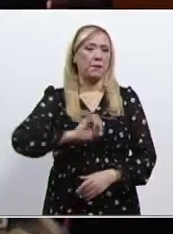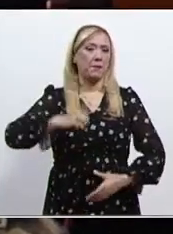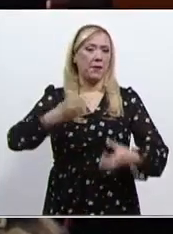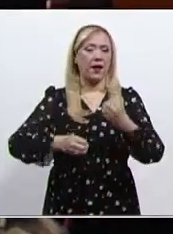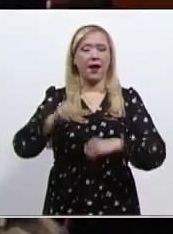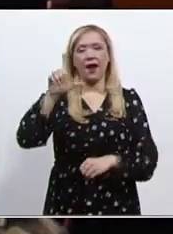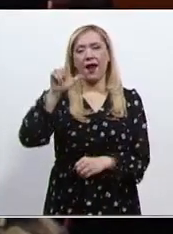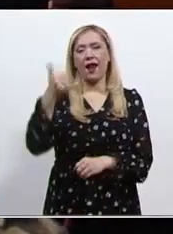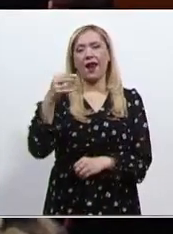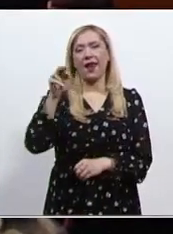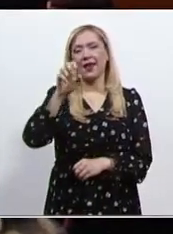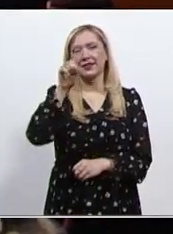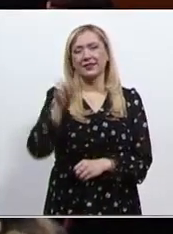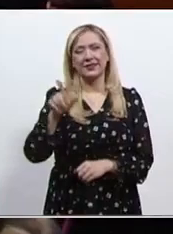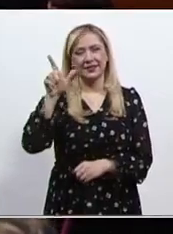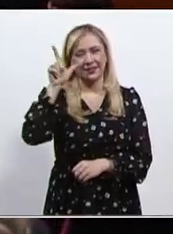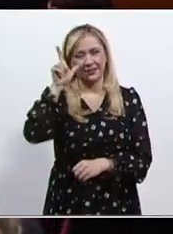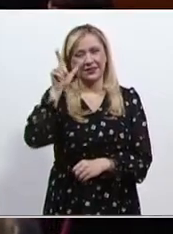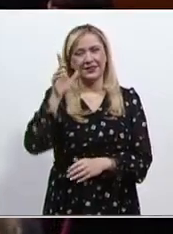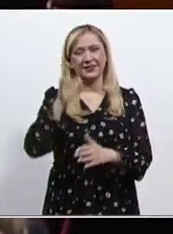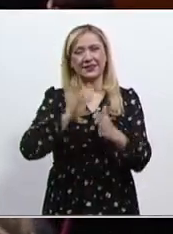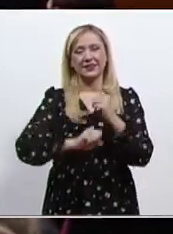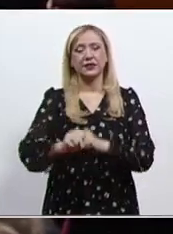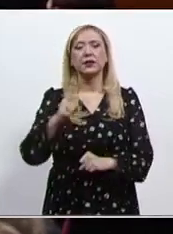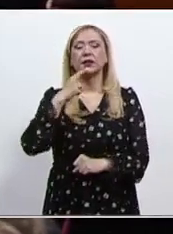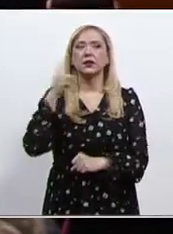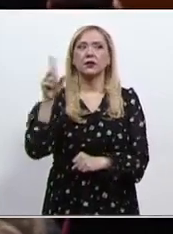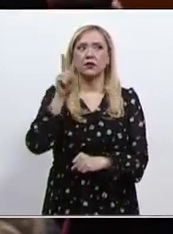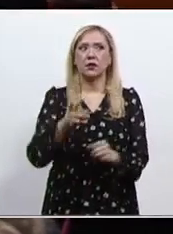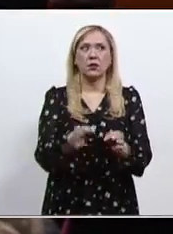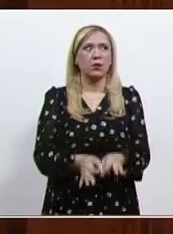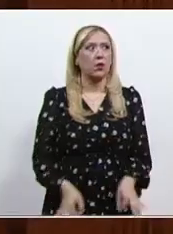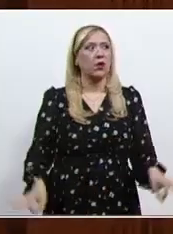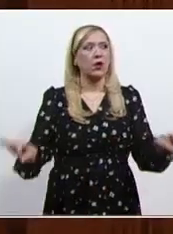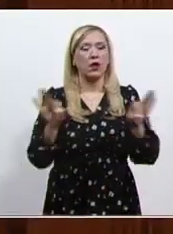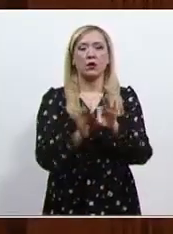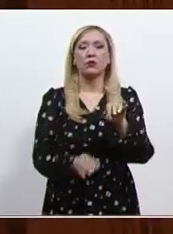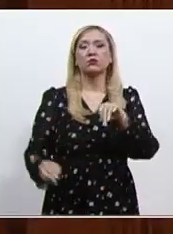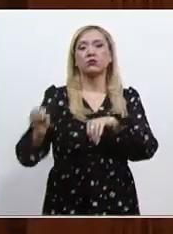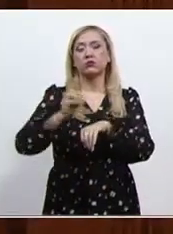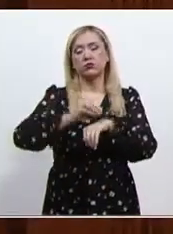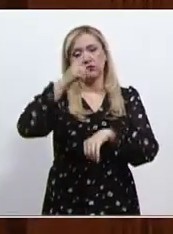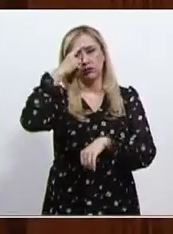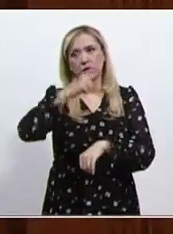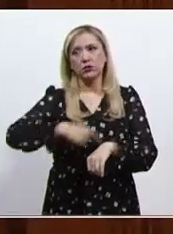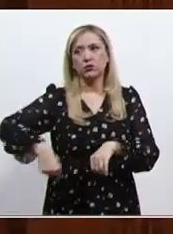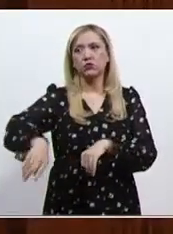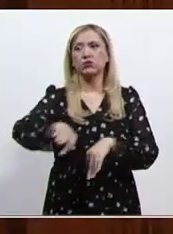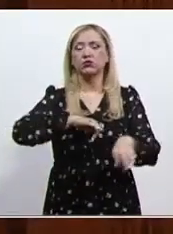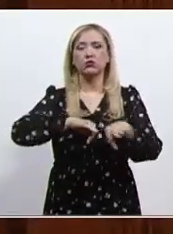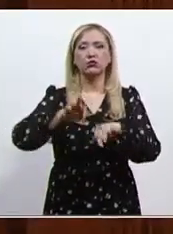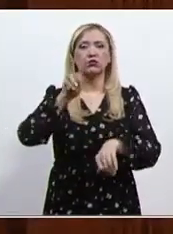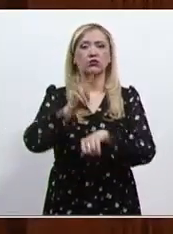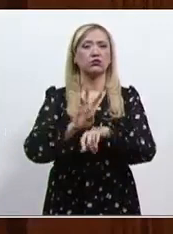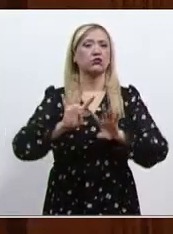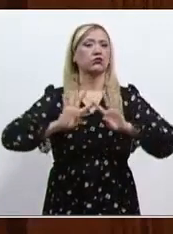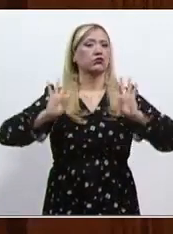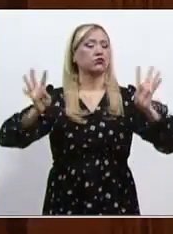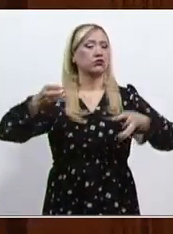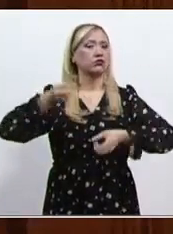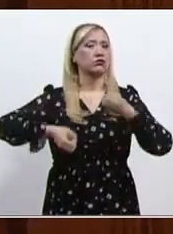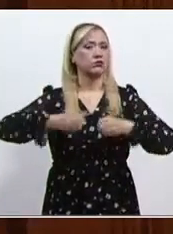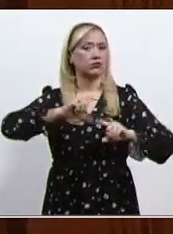pronunció por la importante incorporación de Celia Maya García para fortalecer la labor del Consejo de la judicatura